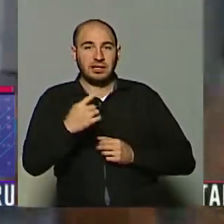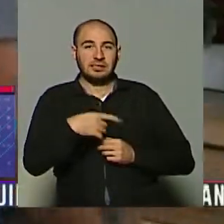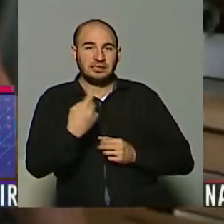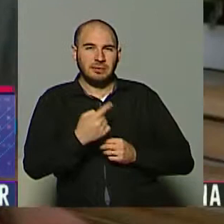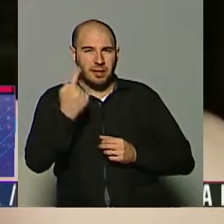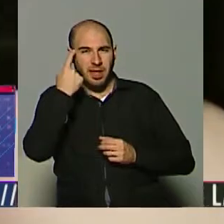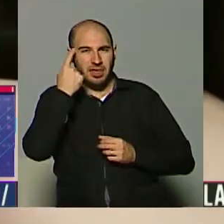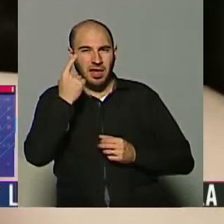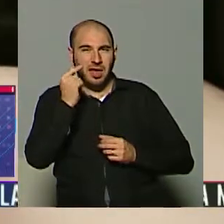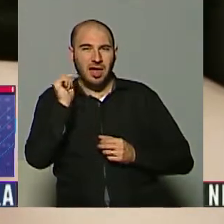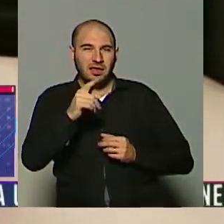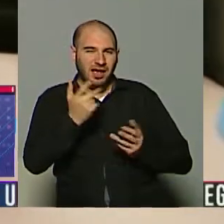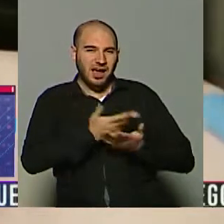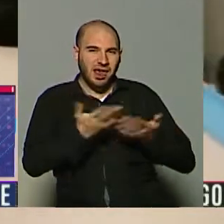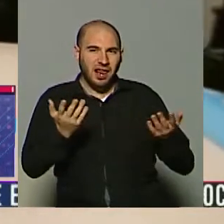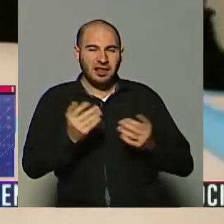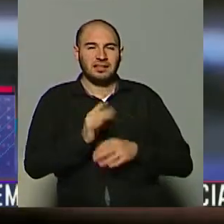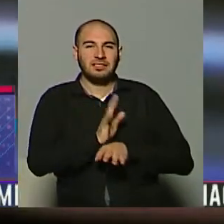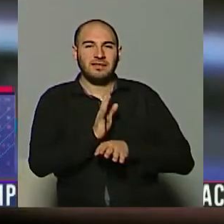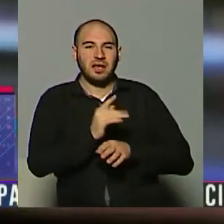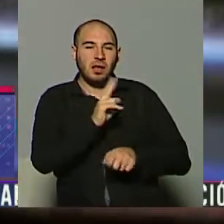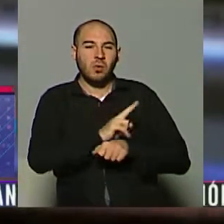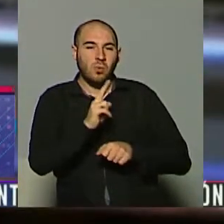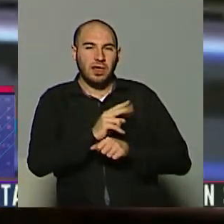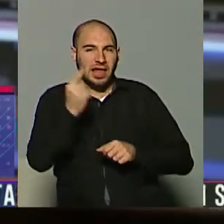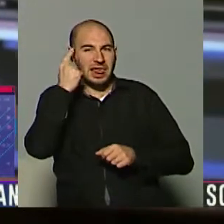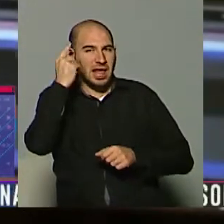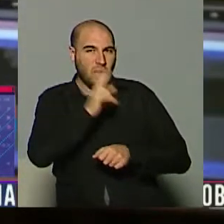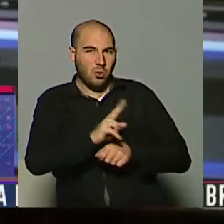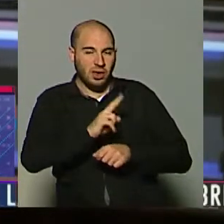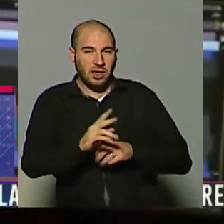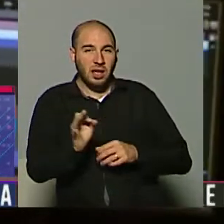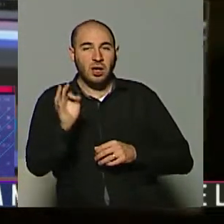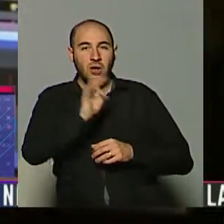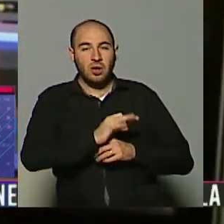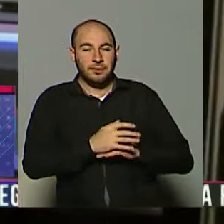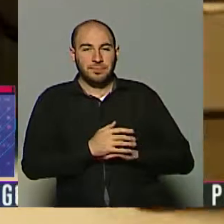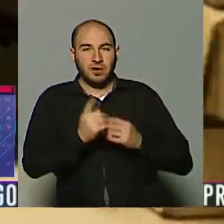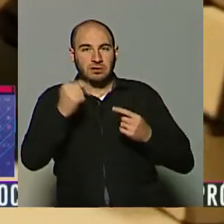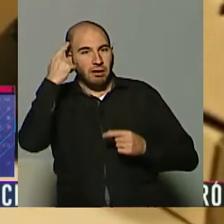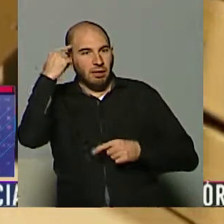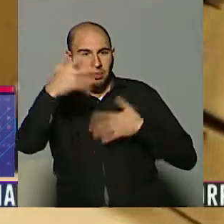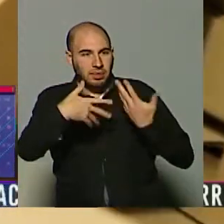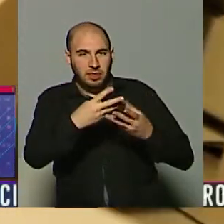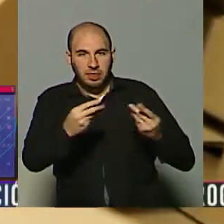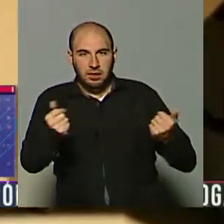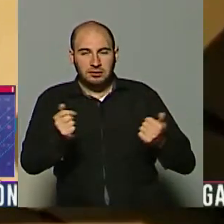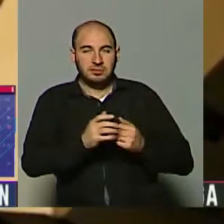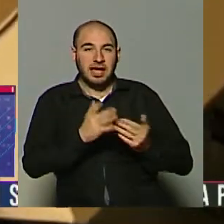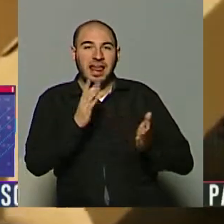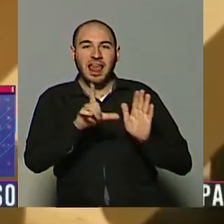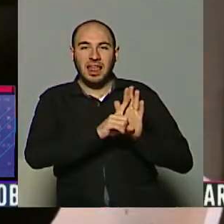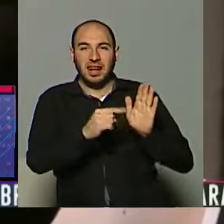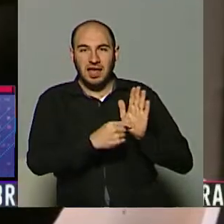una noción bastante genérica de lo que es la protección de las ideas. Claro. Como algo muy abstracto, y la verdad es que